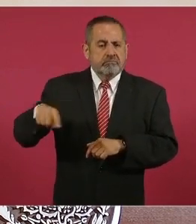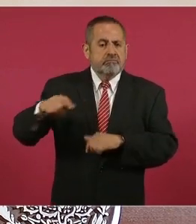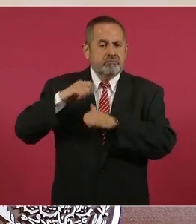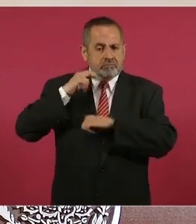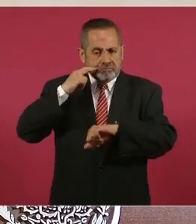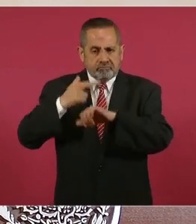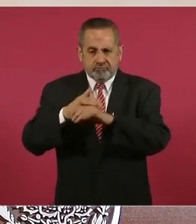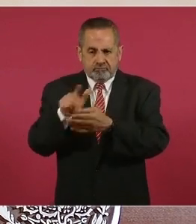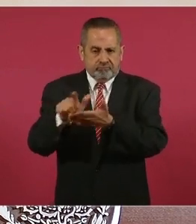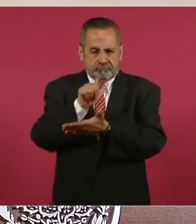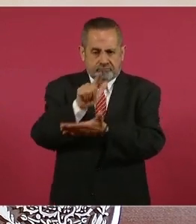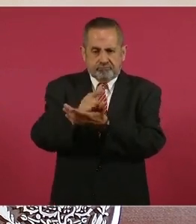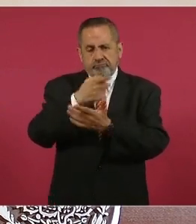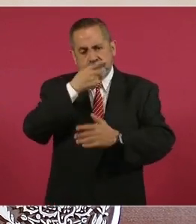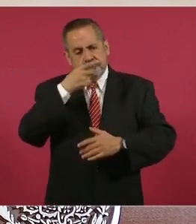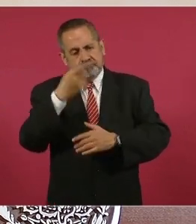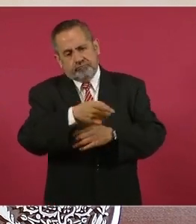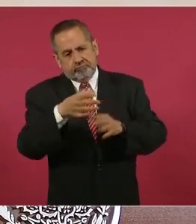funciones legales.